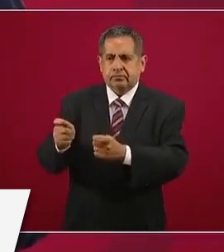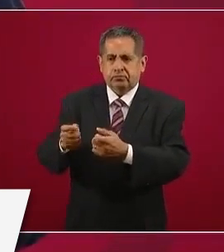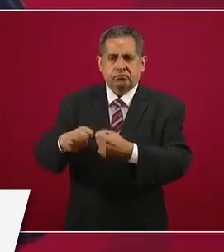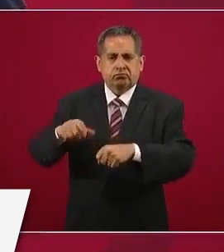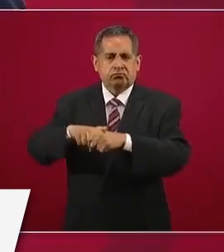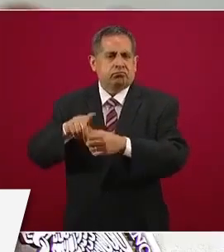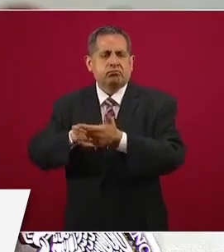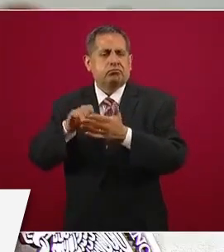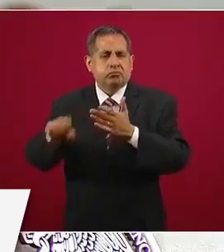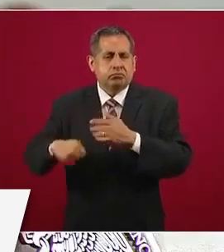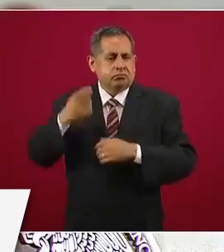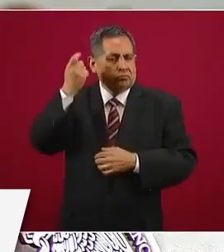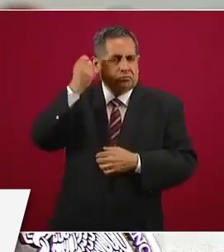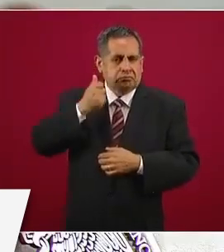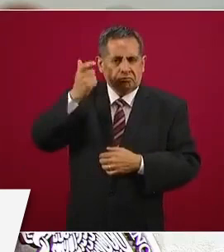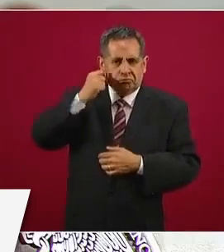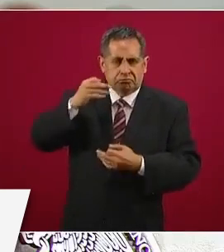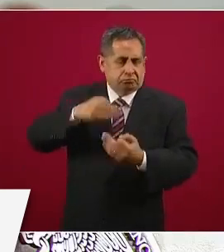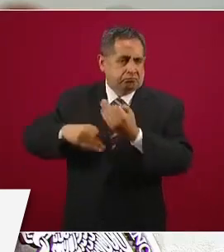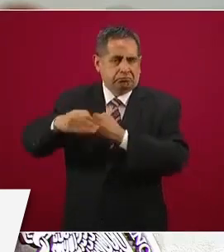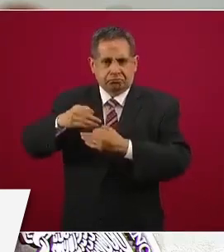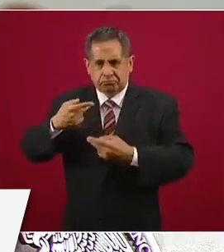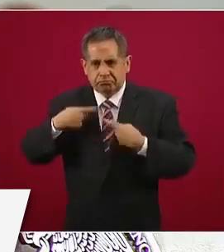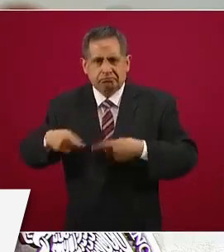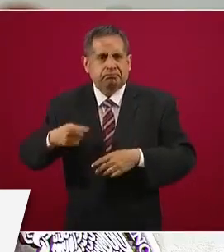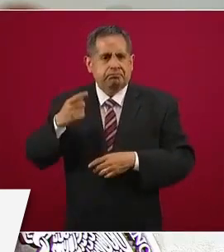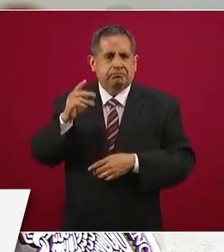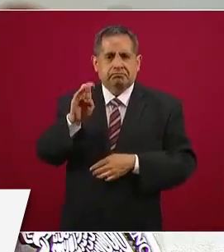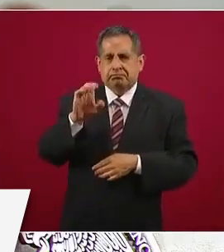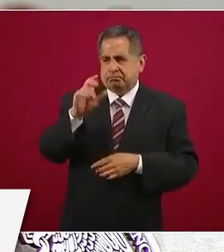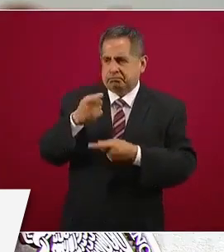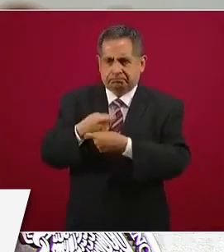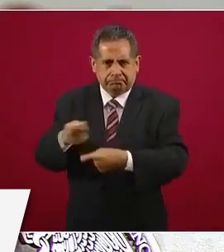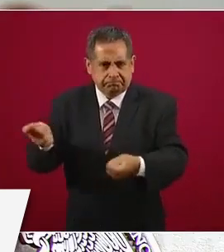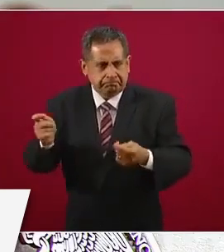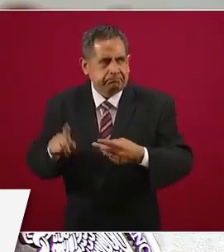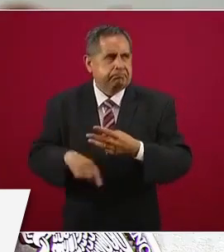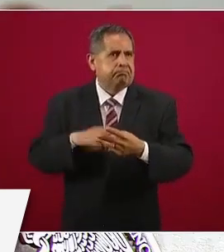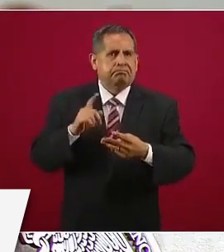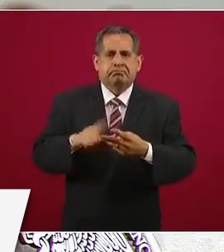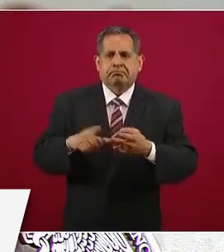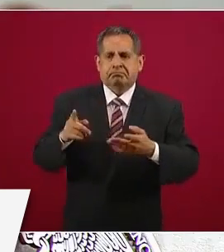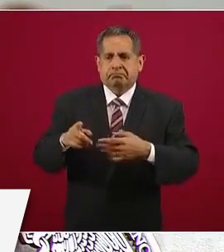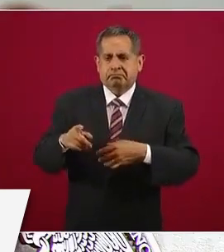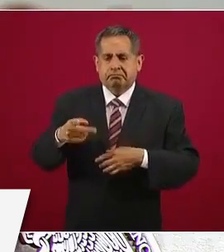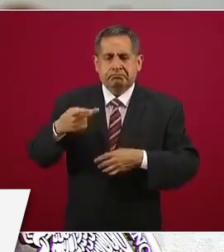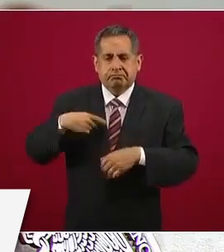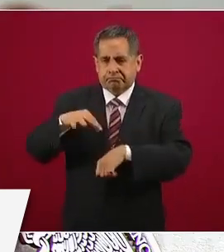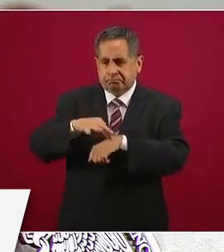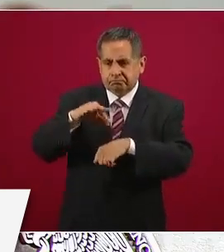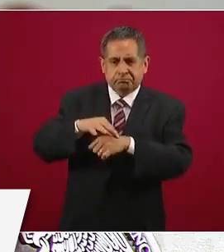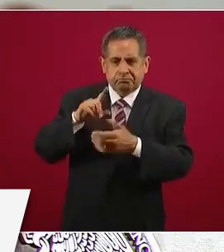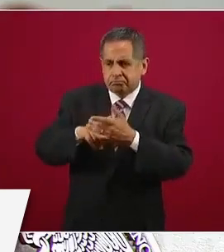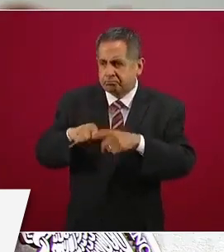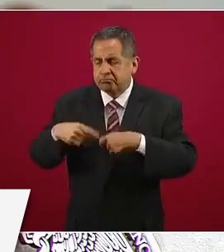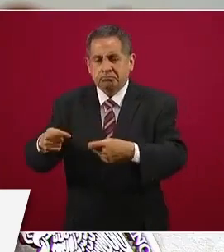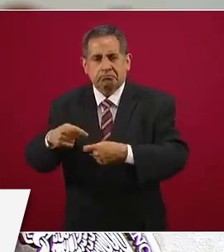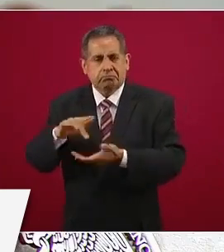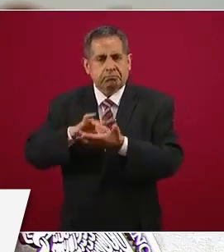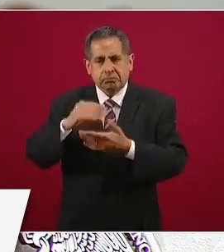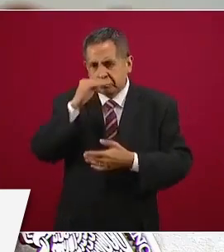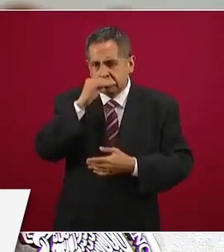sociales, como la pensión, como las becas, como la atención médica, los medicamentos